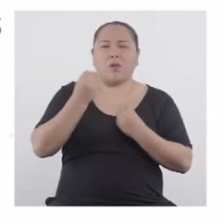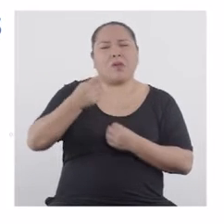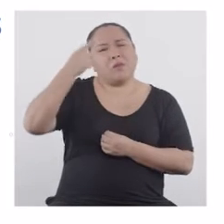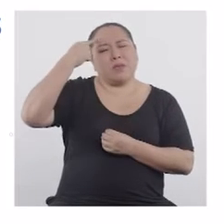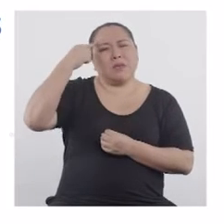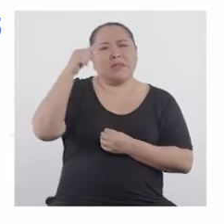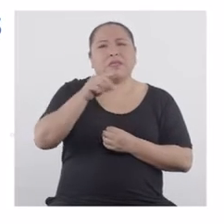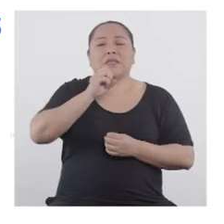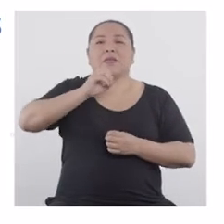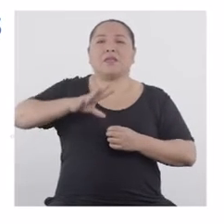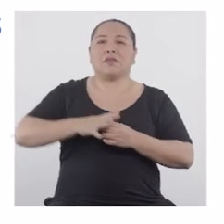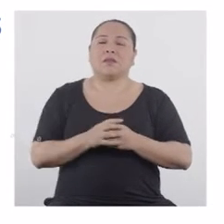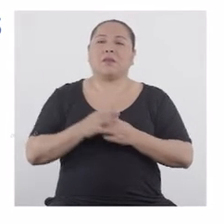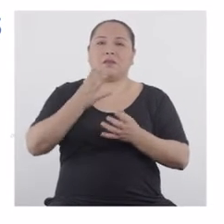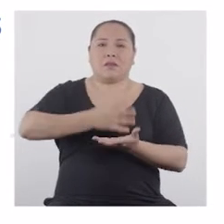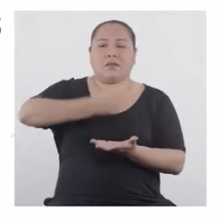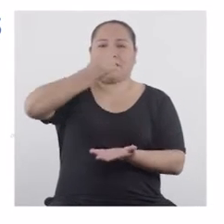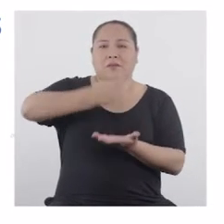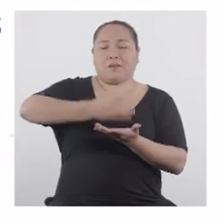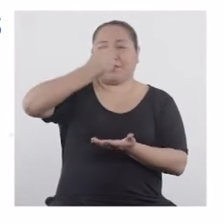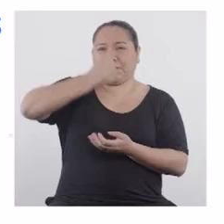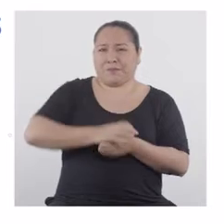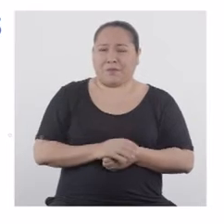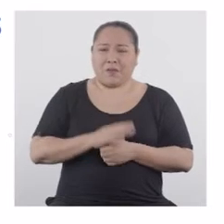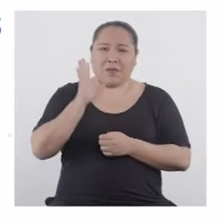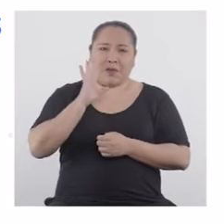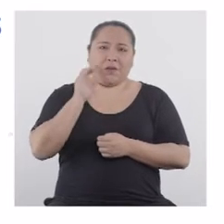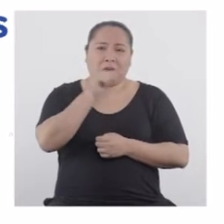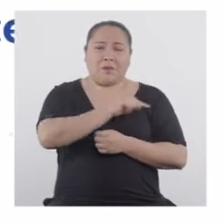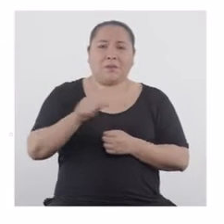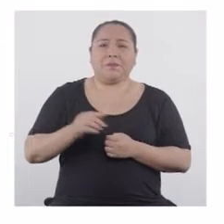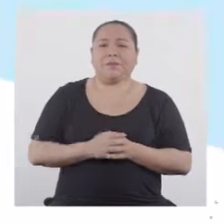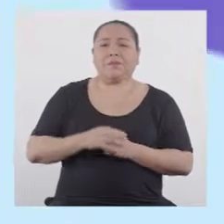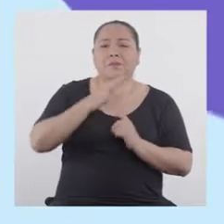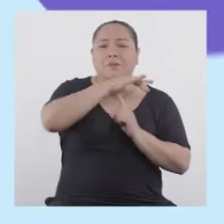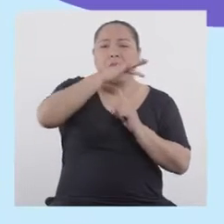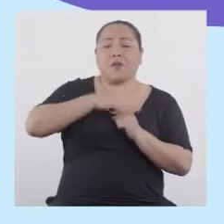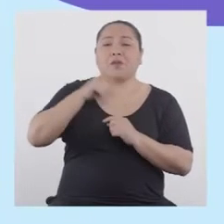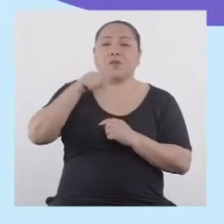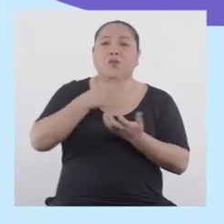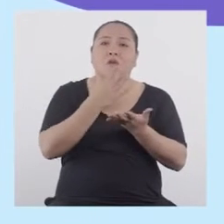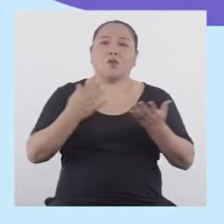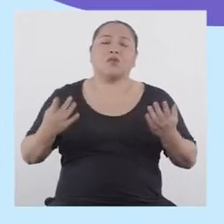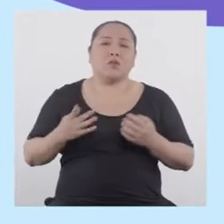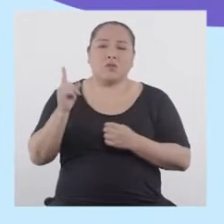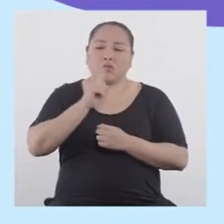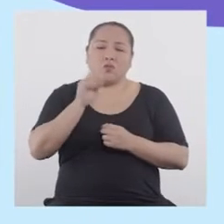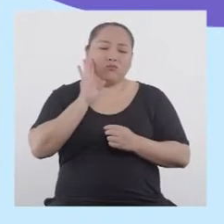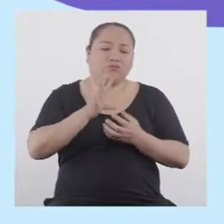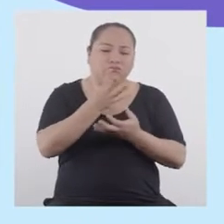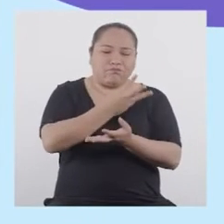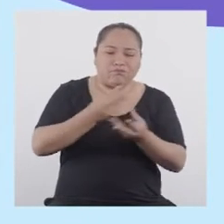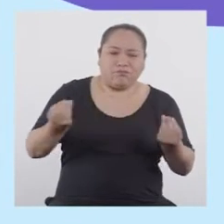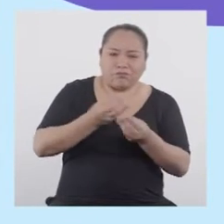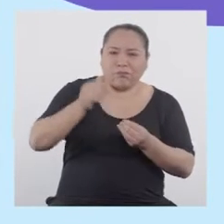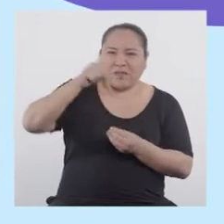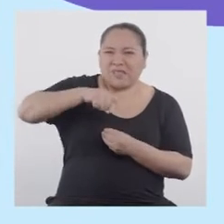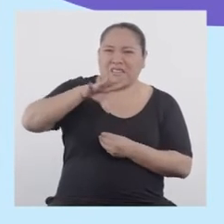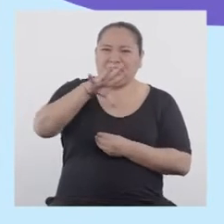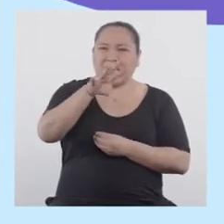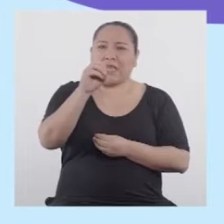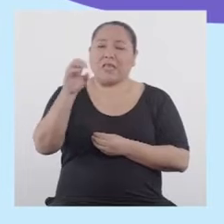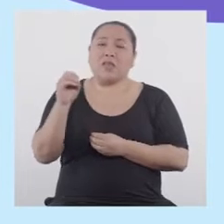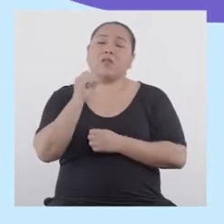¿Por qué crees que se dice que las botellas de plástico son contaminantes del ambiente? Porque son elementos no biodegradables que necesitan por lo